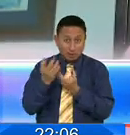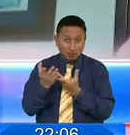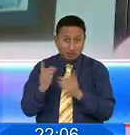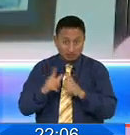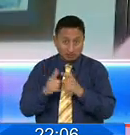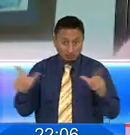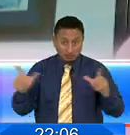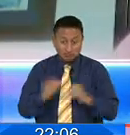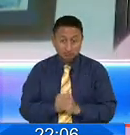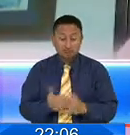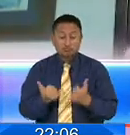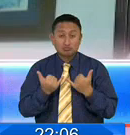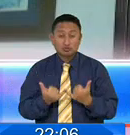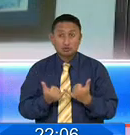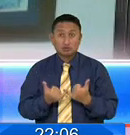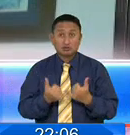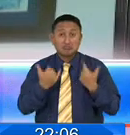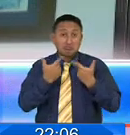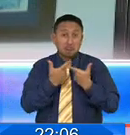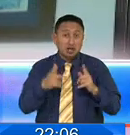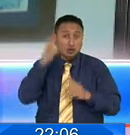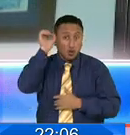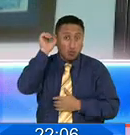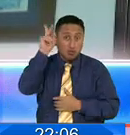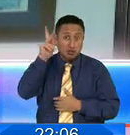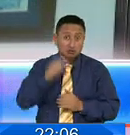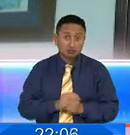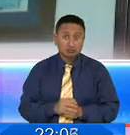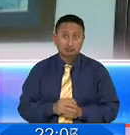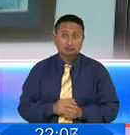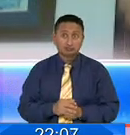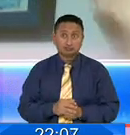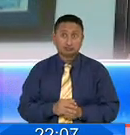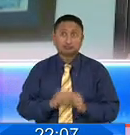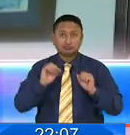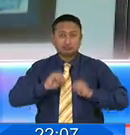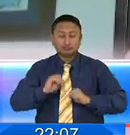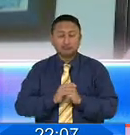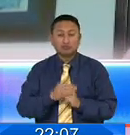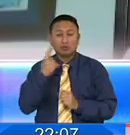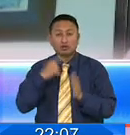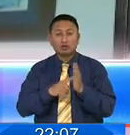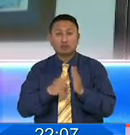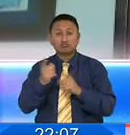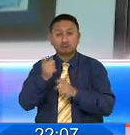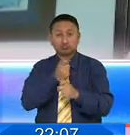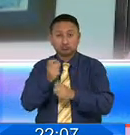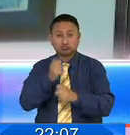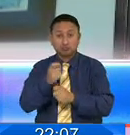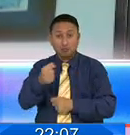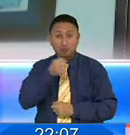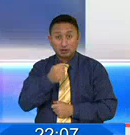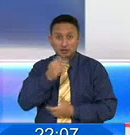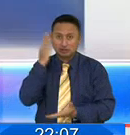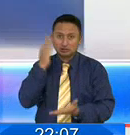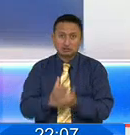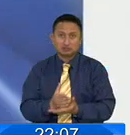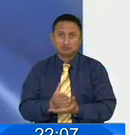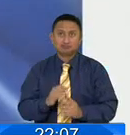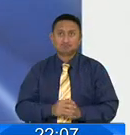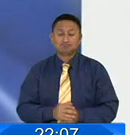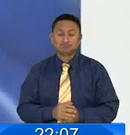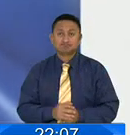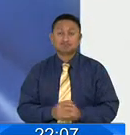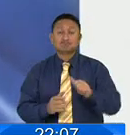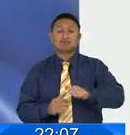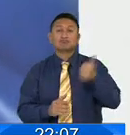a la libertad de opinión, e incluso las limita las persecuciones a periodistas. Por otro lado,